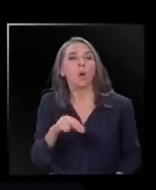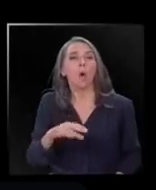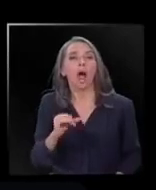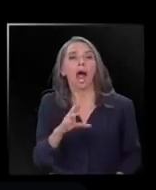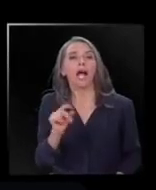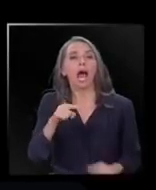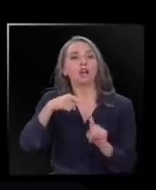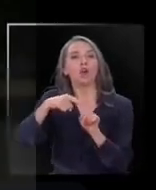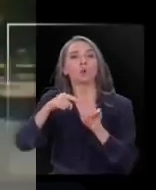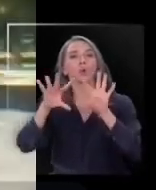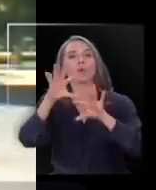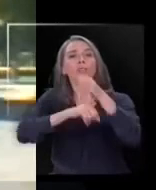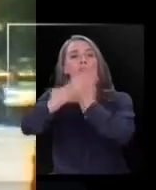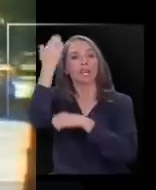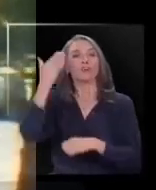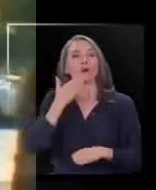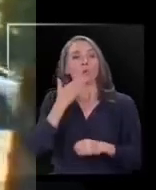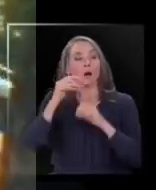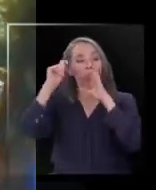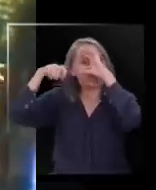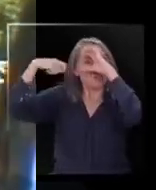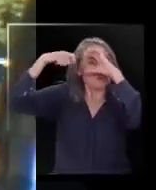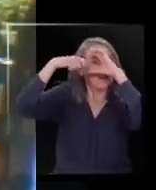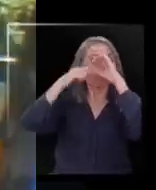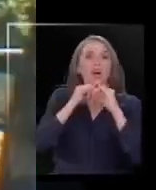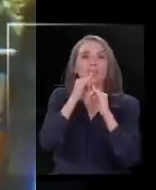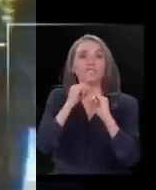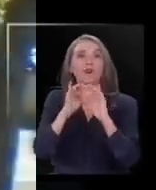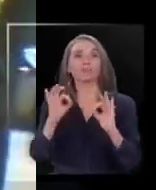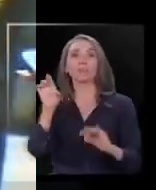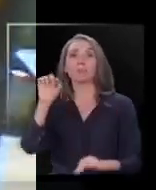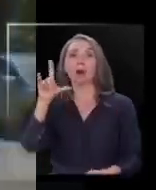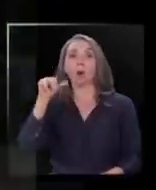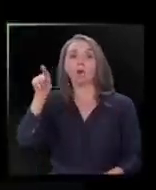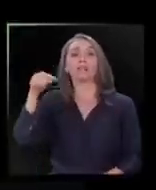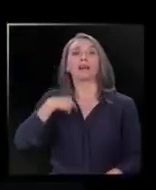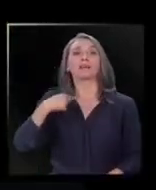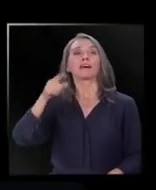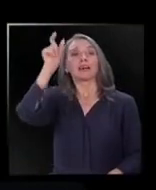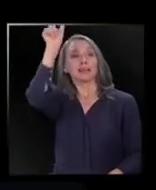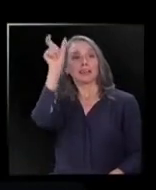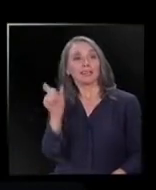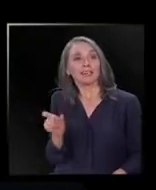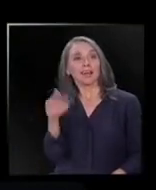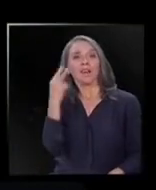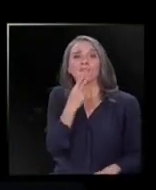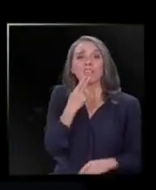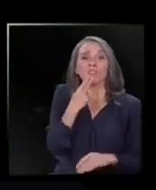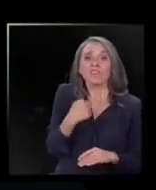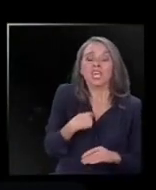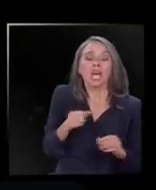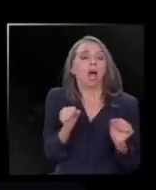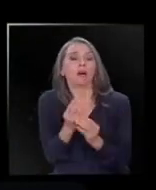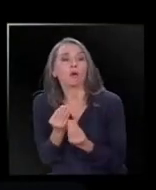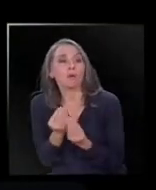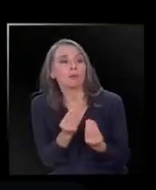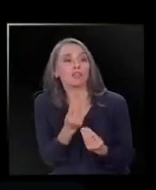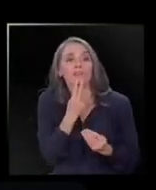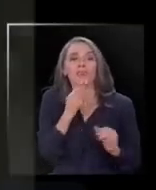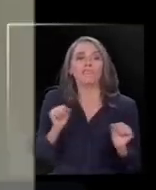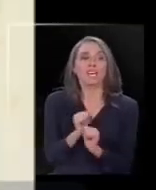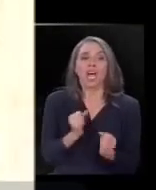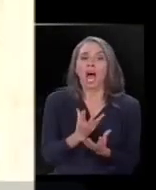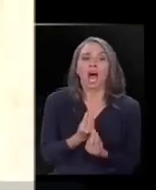Cruz hace 10 años? Cuando grabamos el informe especial, Paulina, era un tipo que vivía aterrado, vivía